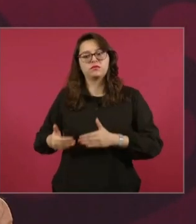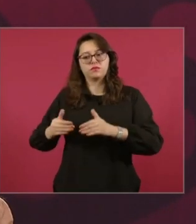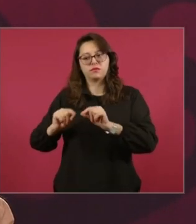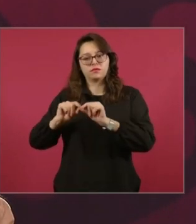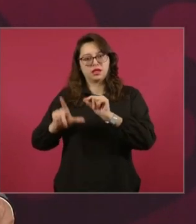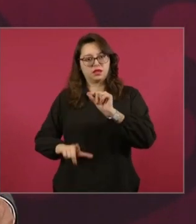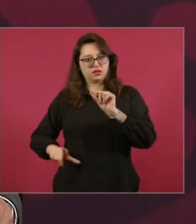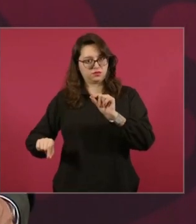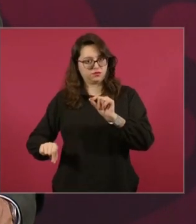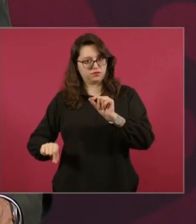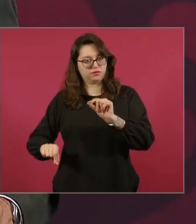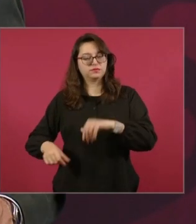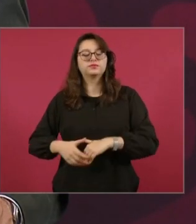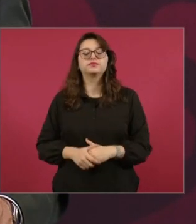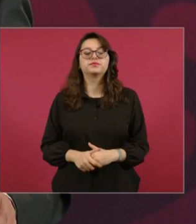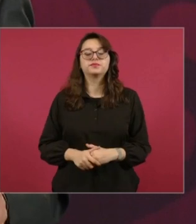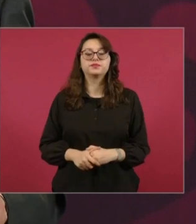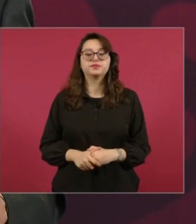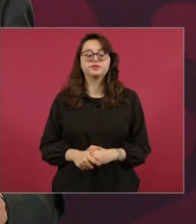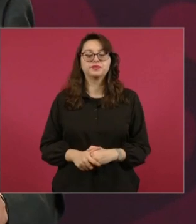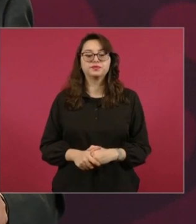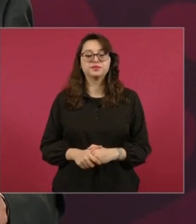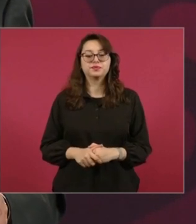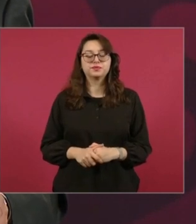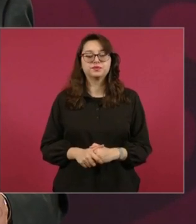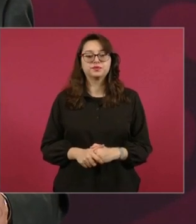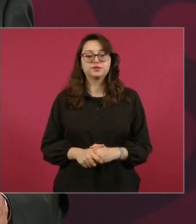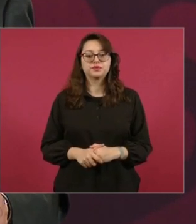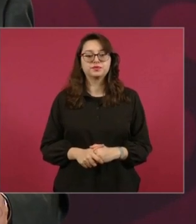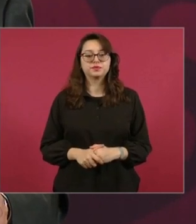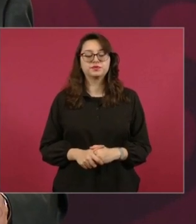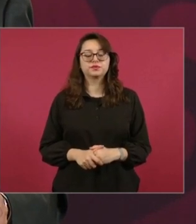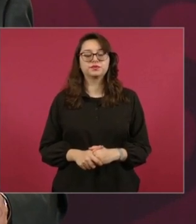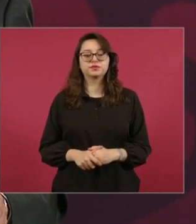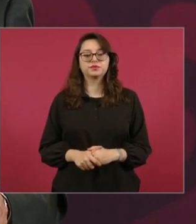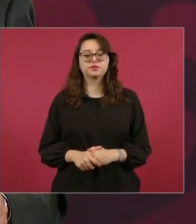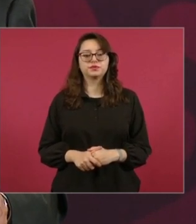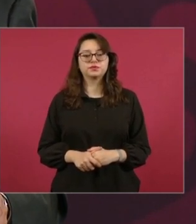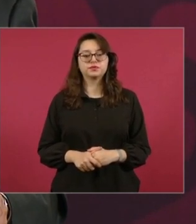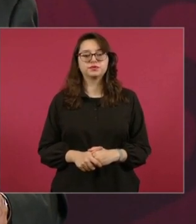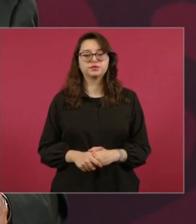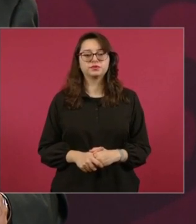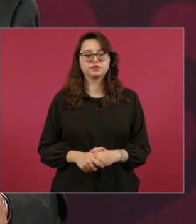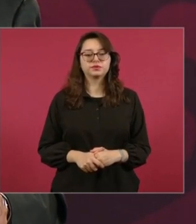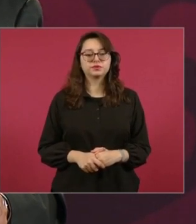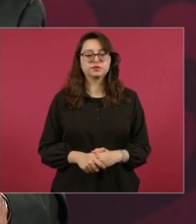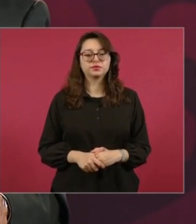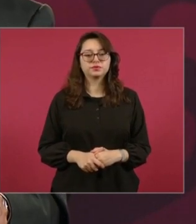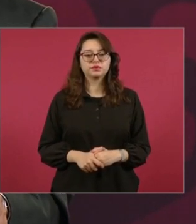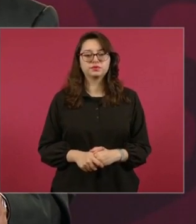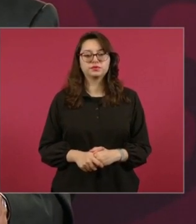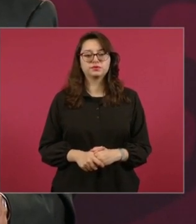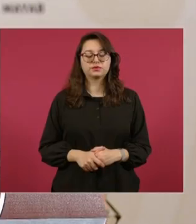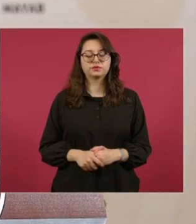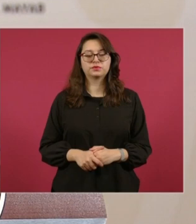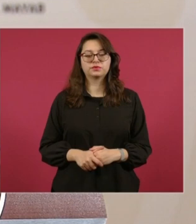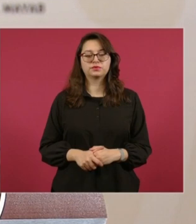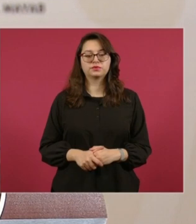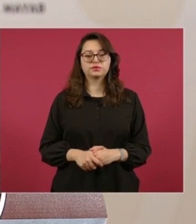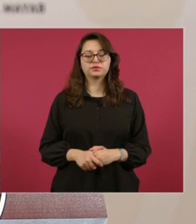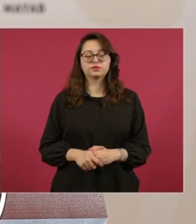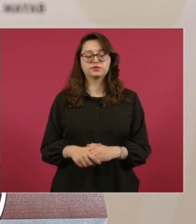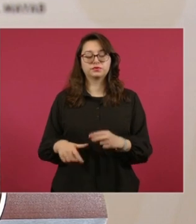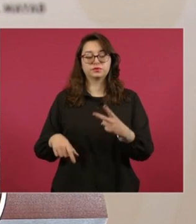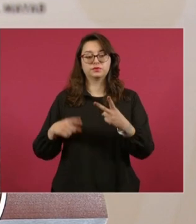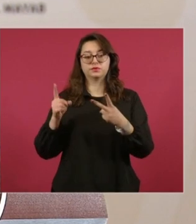Y también estamos invirtiendo para la rehabilitación, que es la otra parte de la